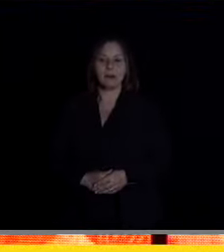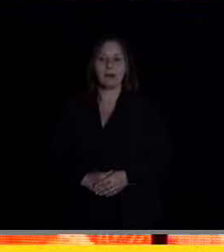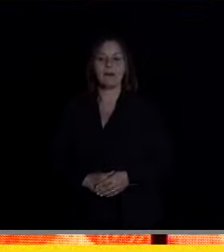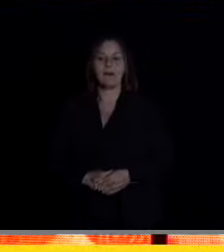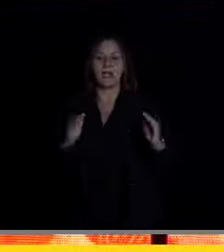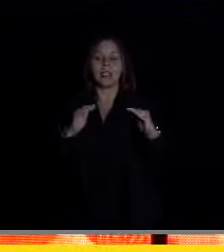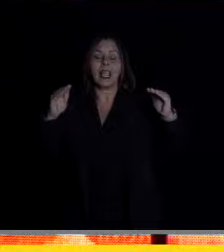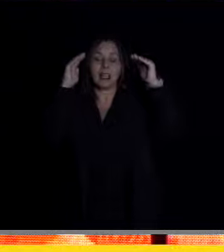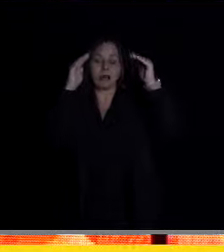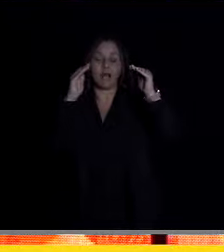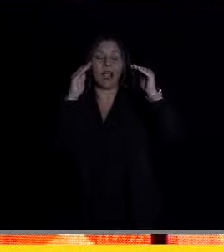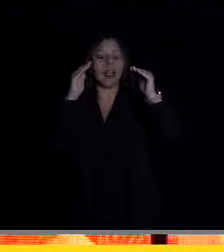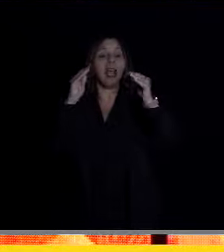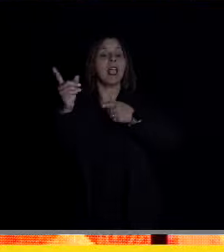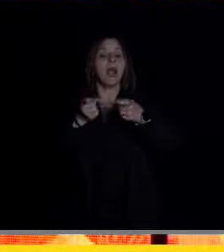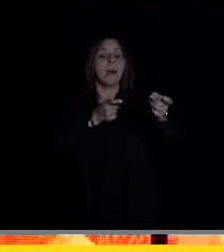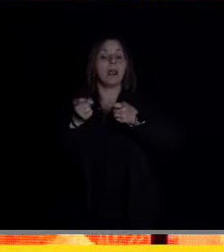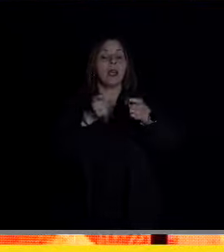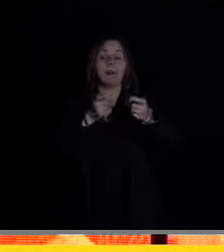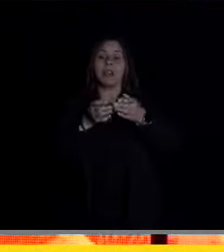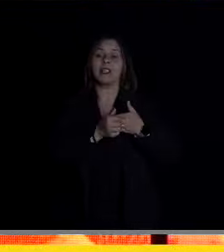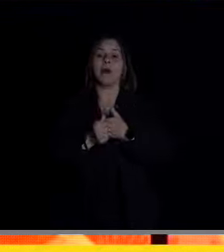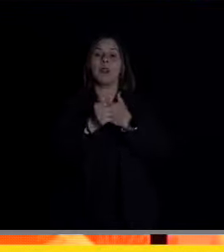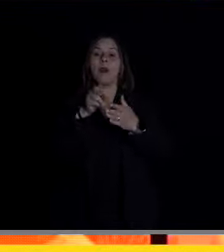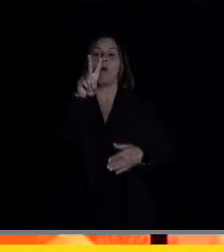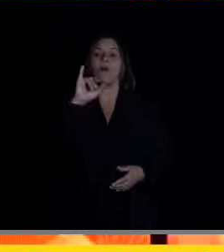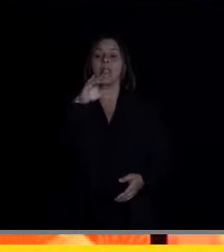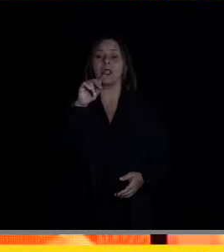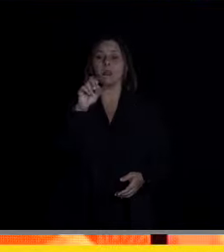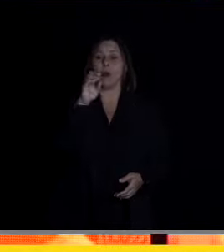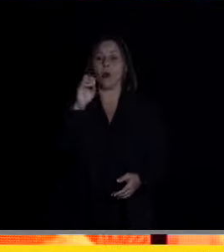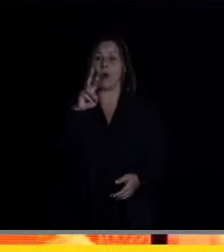La Secretaría de Administración, magistralmente dirigida por Víctor Coriano.